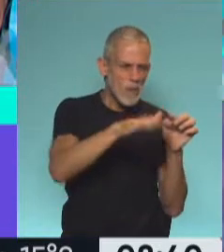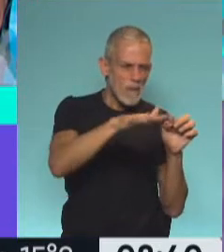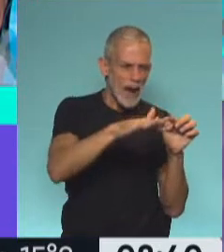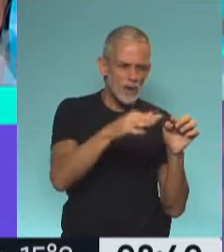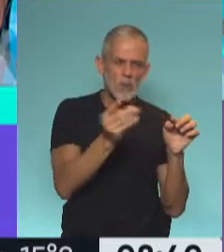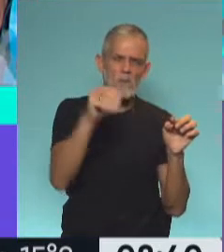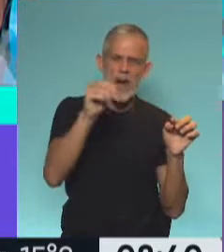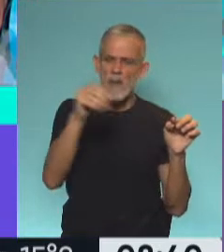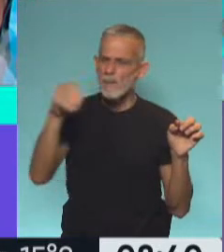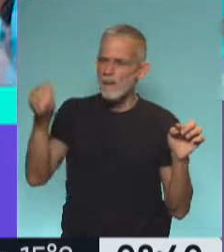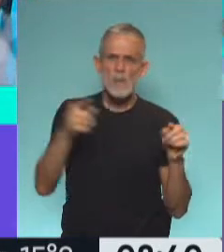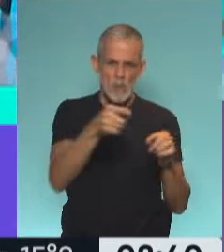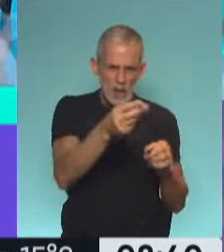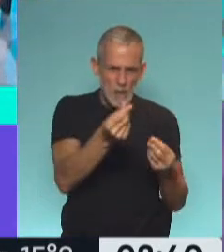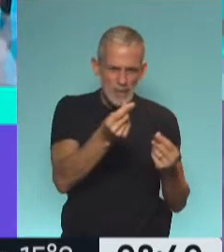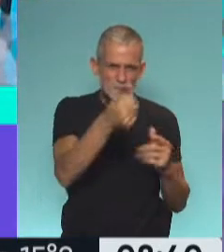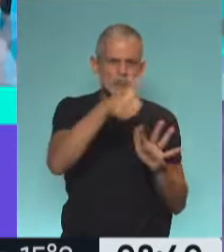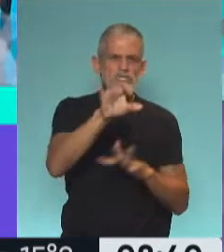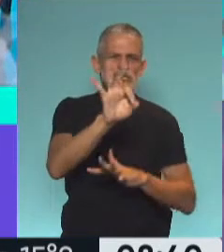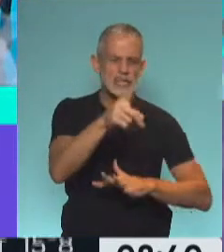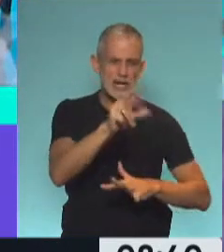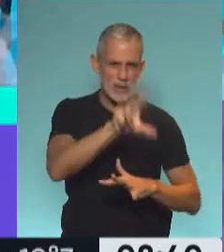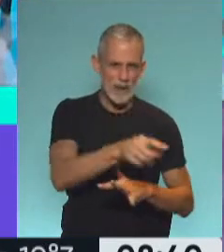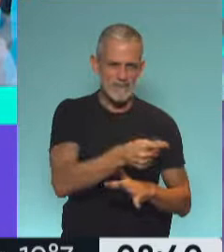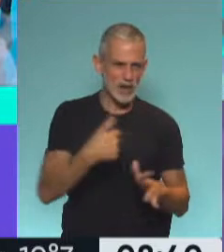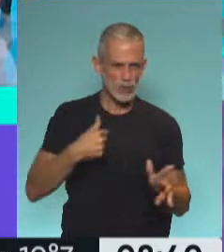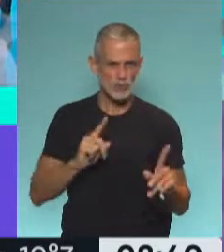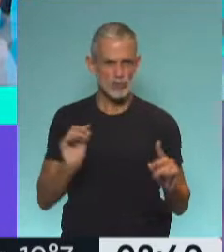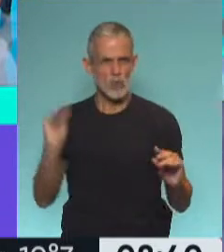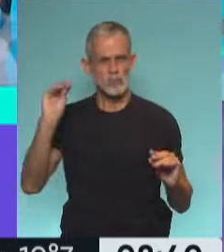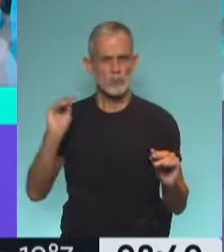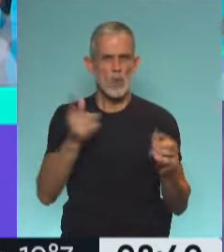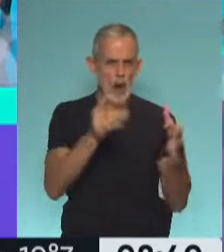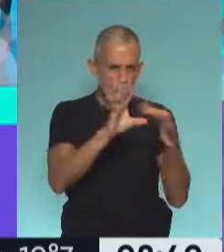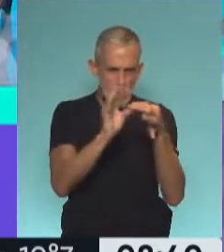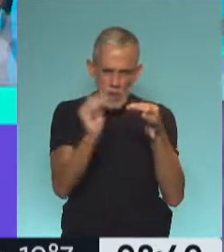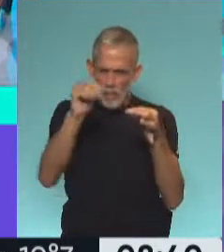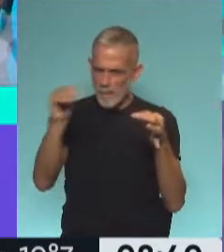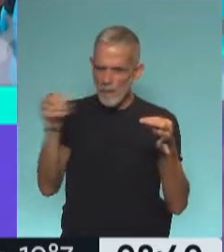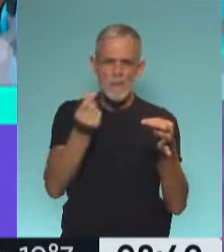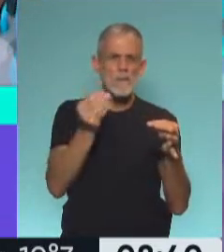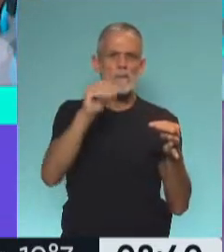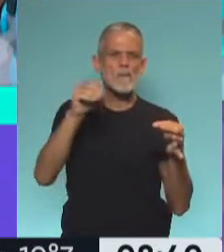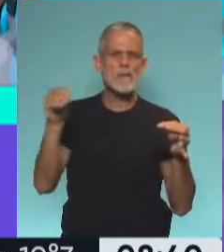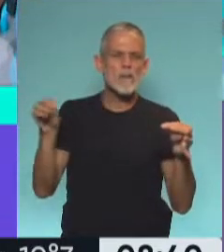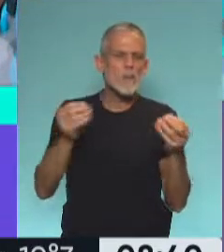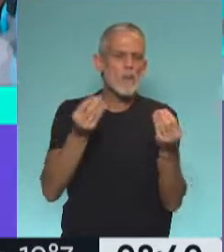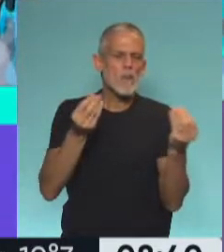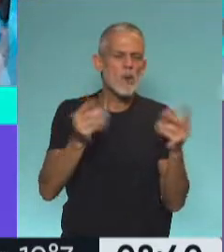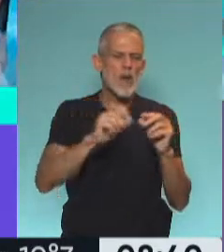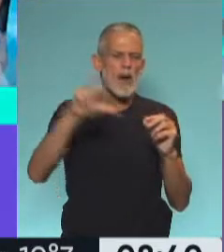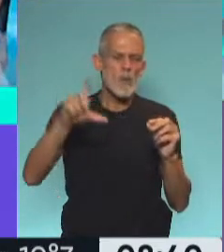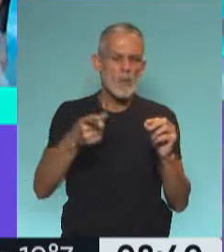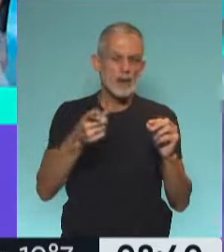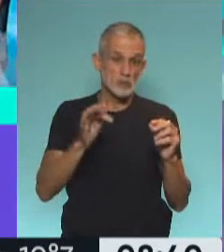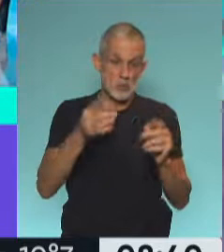otro? ¿Por qué él puede tener ese precio más bajo? ¿Cuál es el eslabón por el que se genera una mayor suba